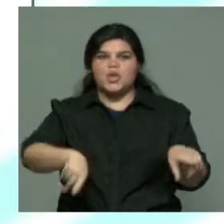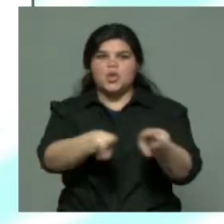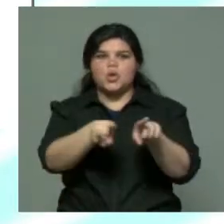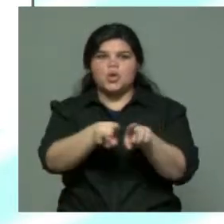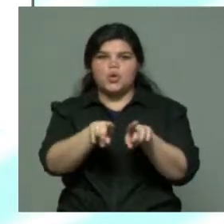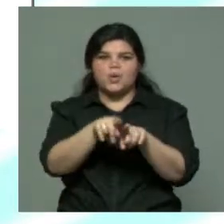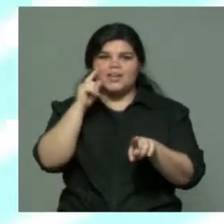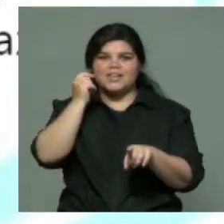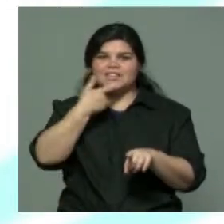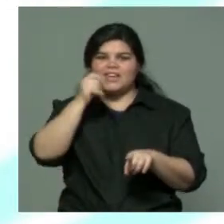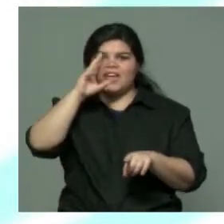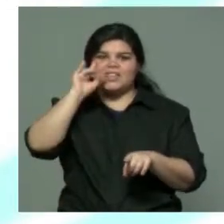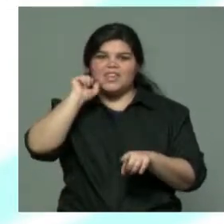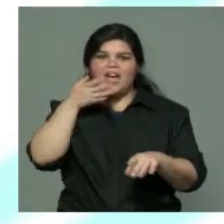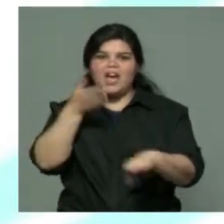un poco de humor.